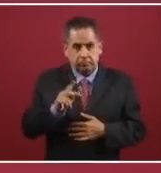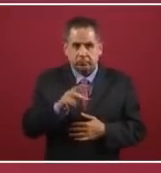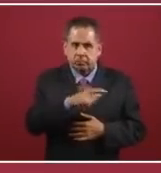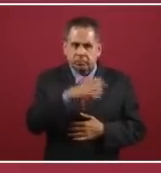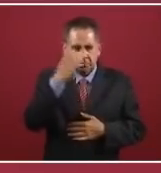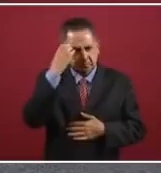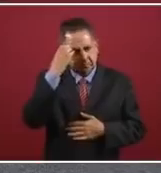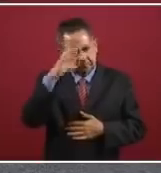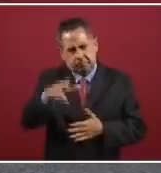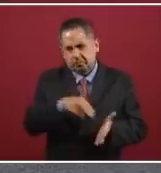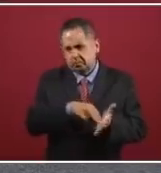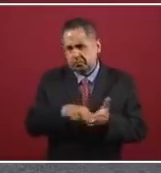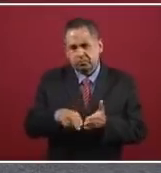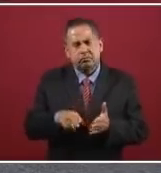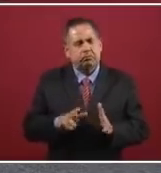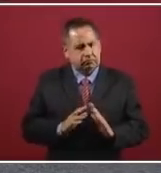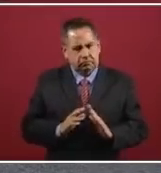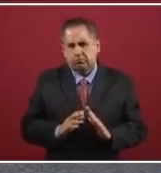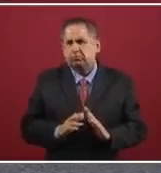crimen como